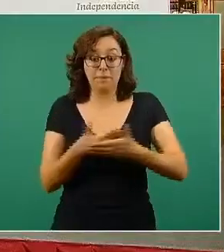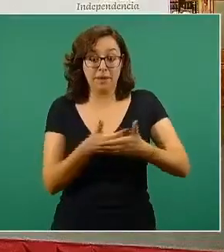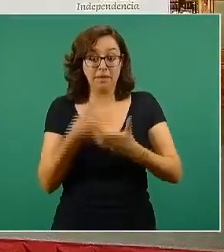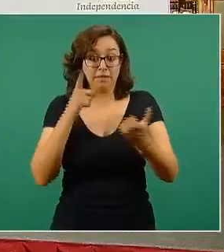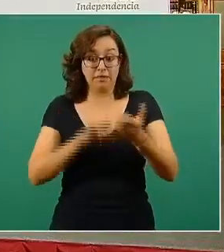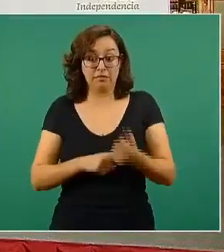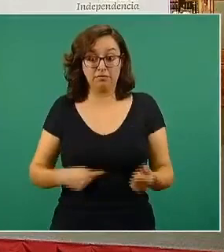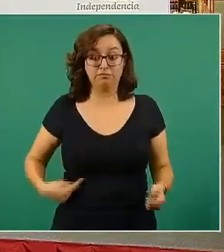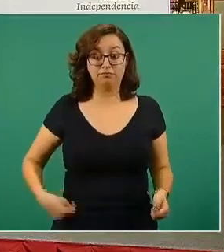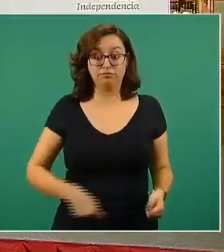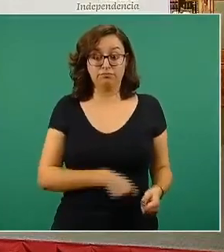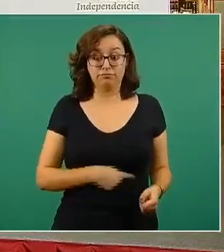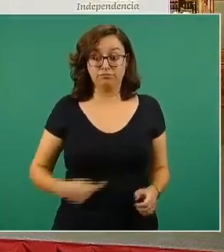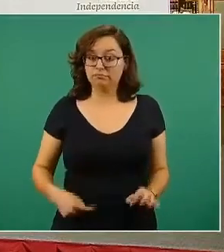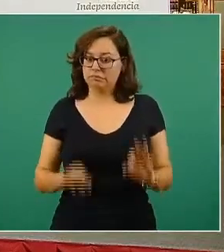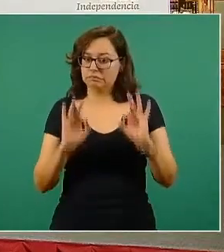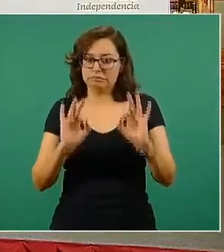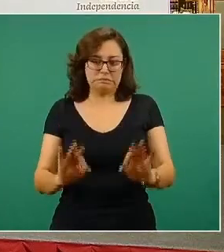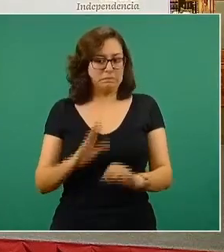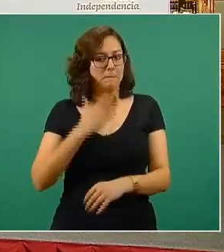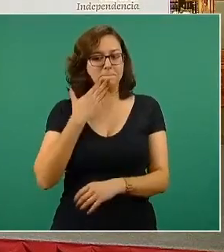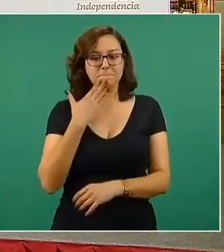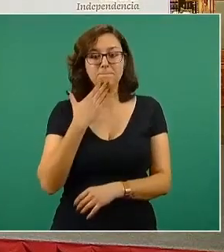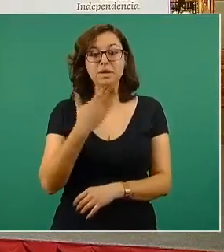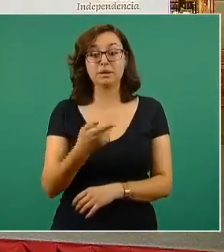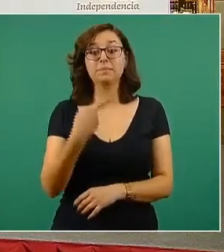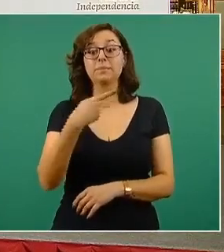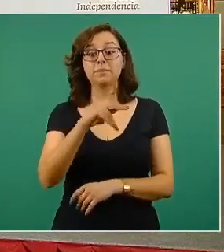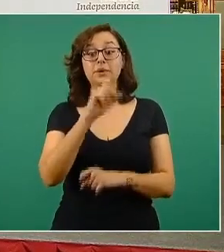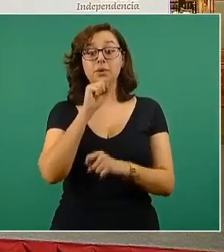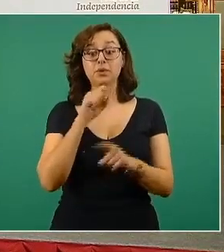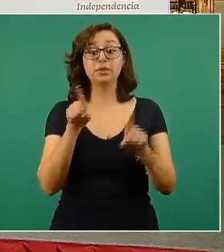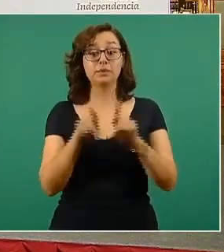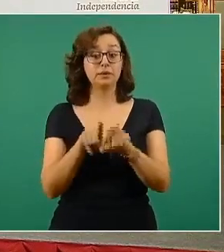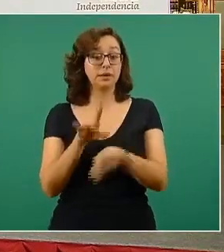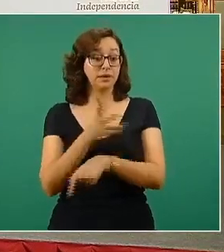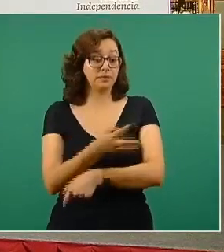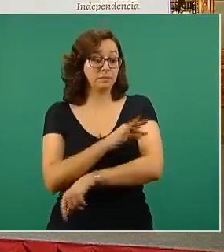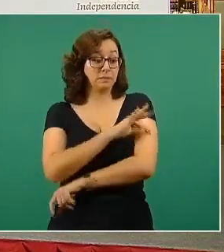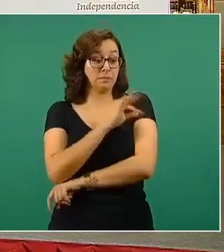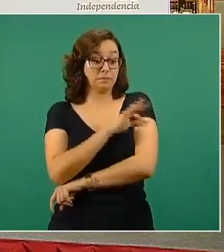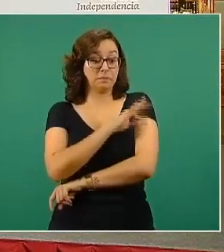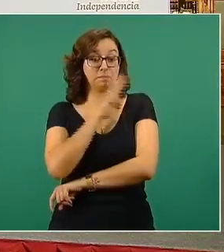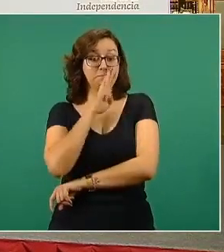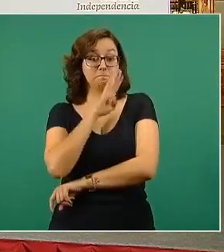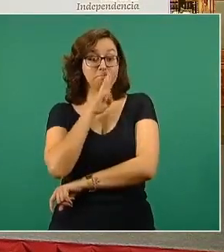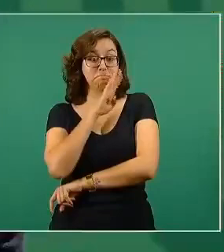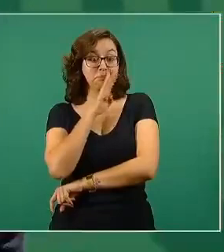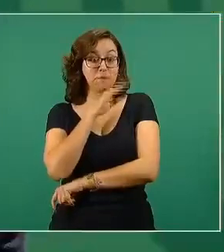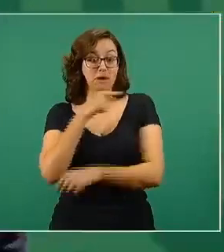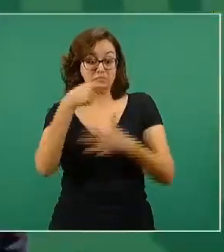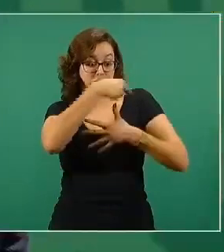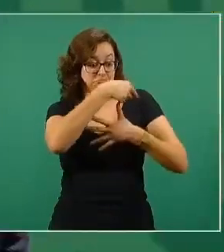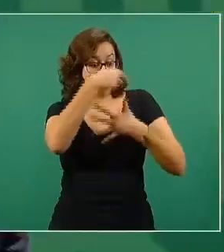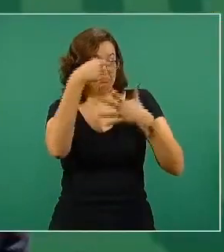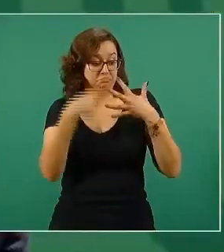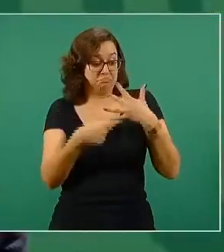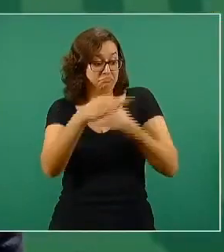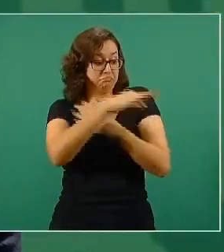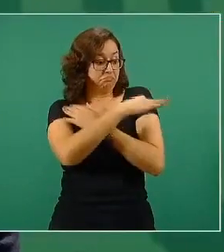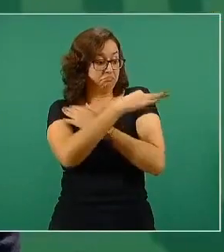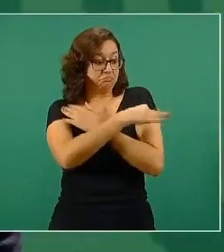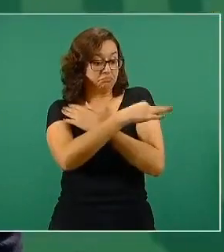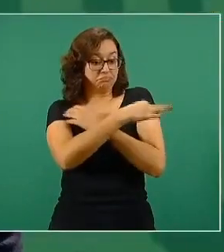nacido. Está este punto que es precisamente la función protectora que da el seno materno, a través del cual se